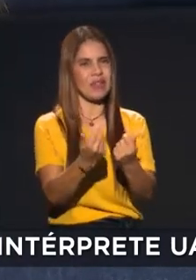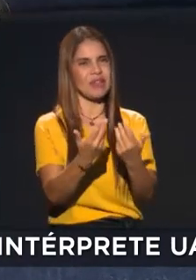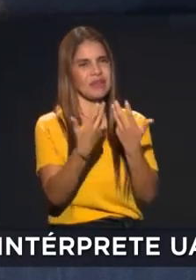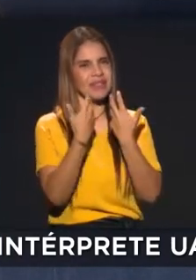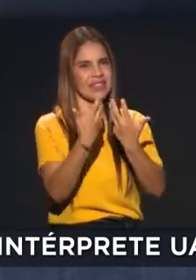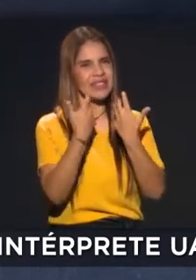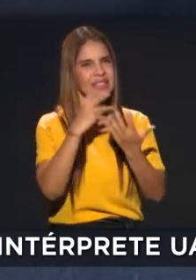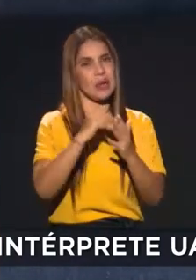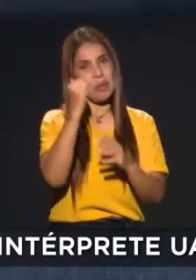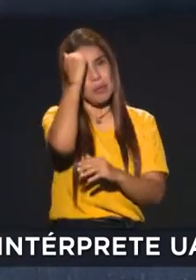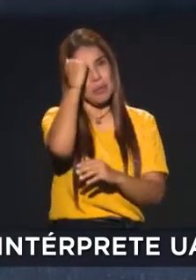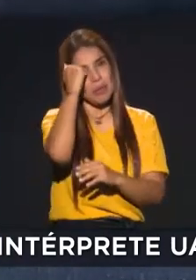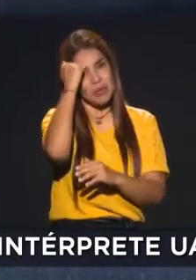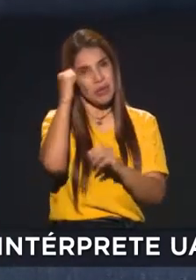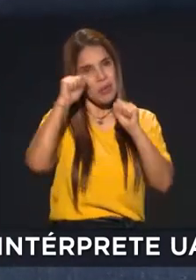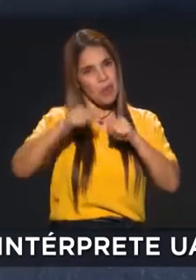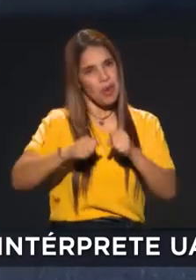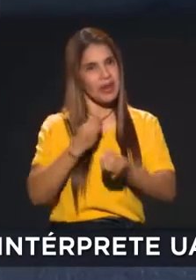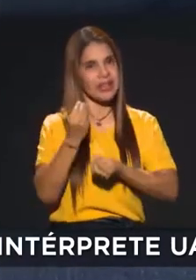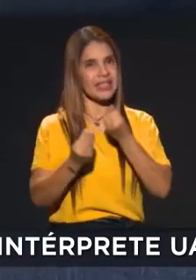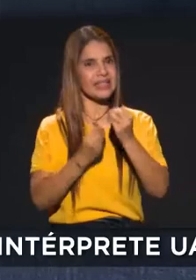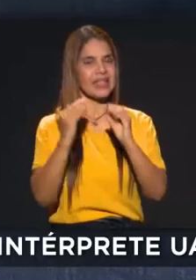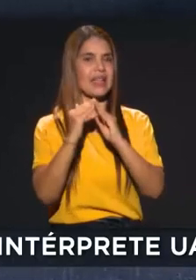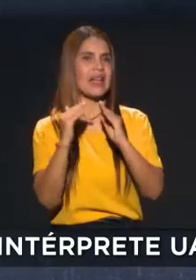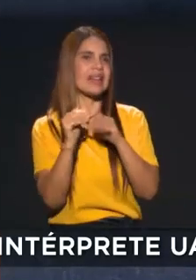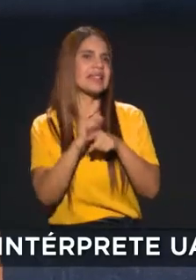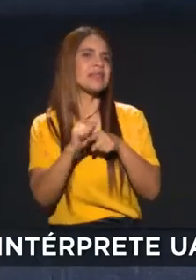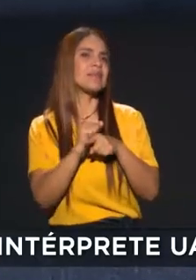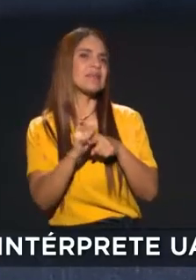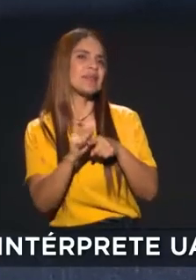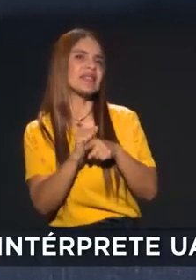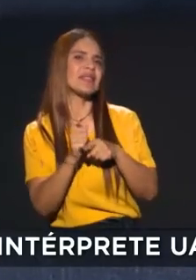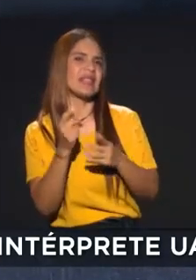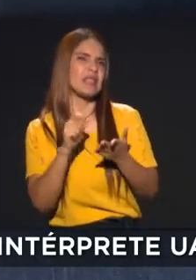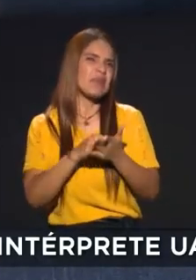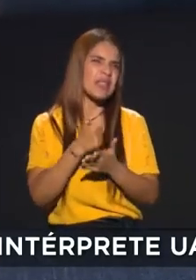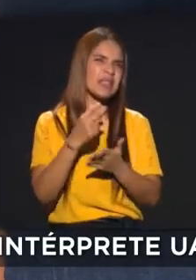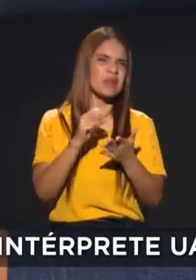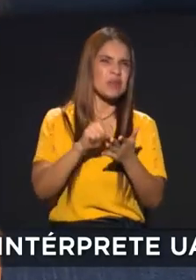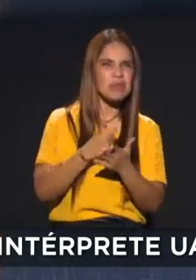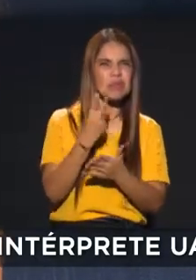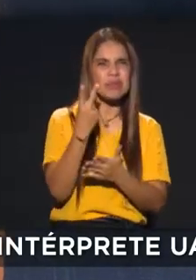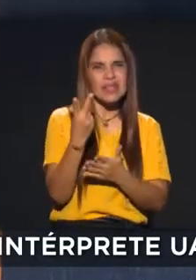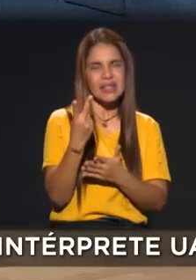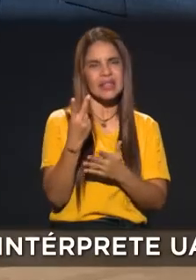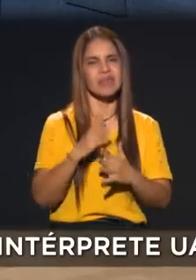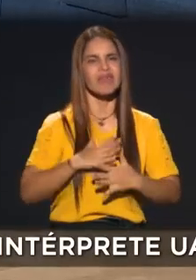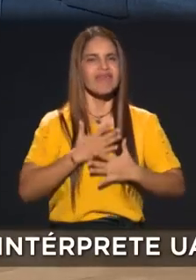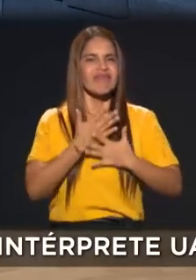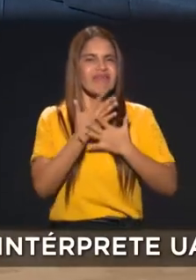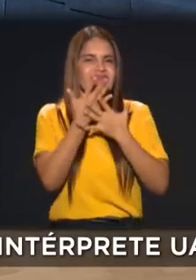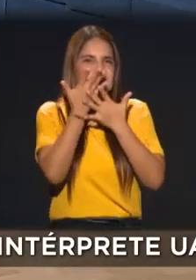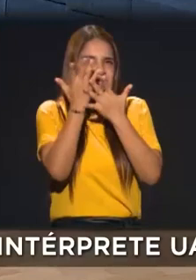los docentes en las casas los pueden hacer y cuántas veces al día, 2, 3 veces al día, como sacar ese espacio para respirar y